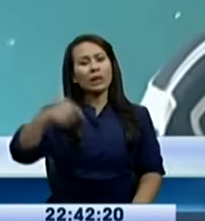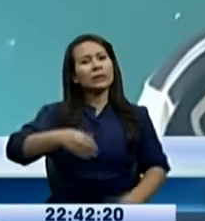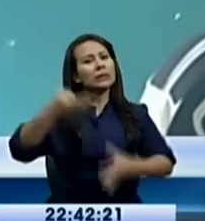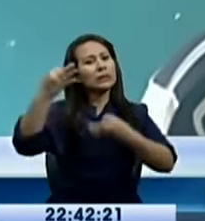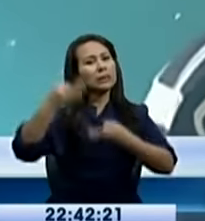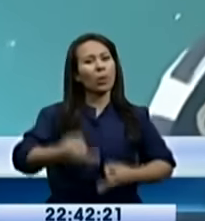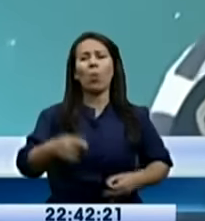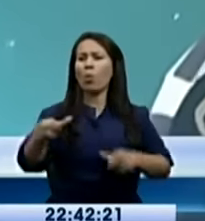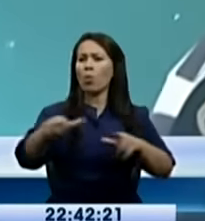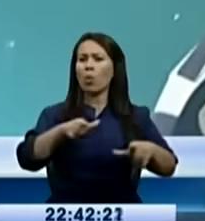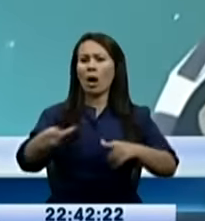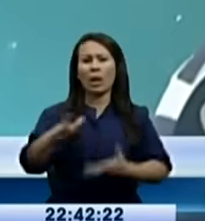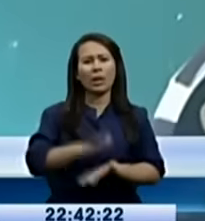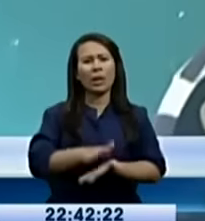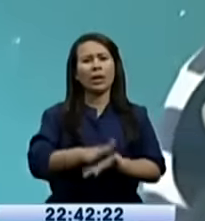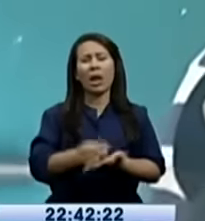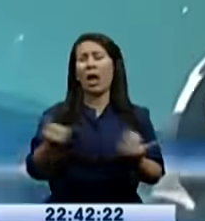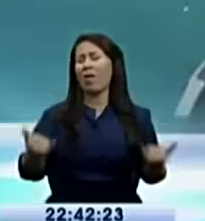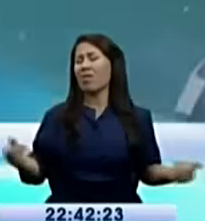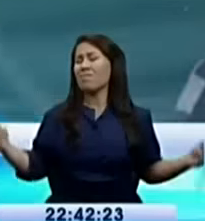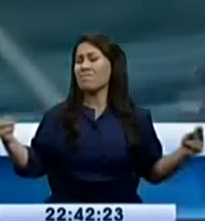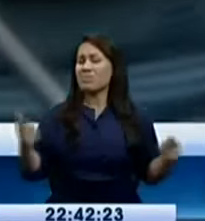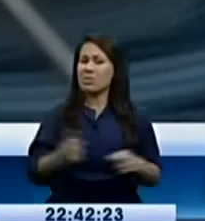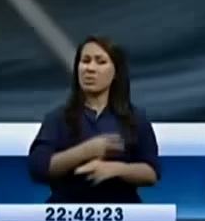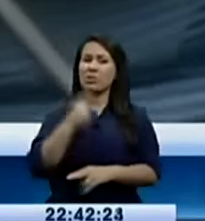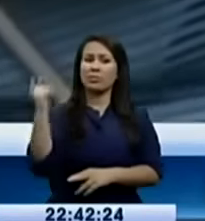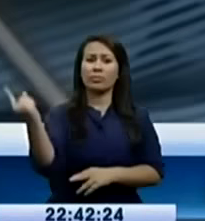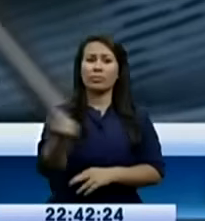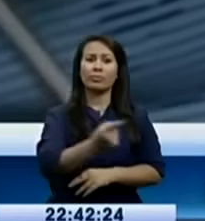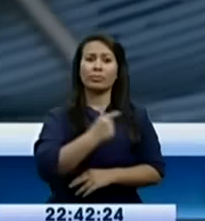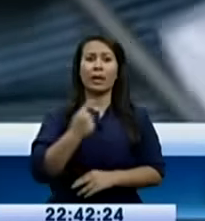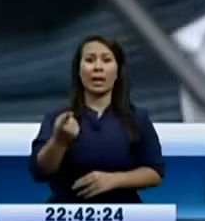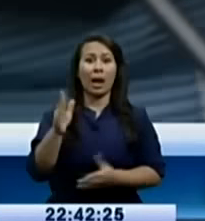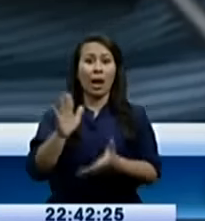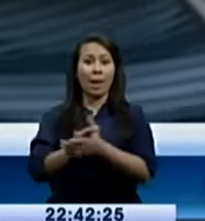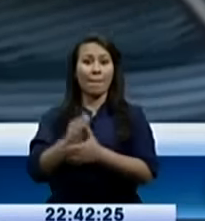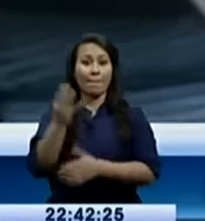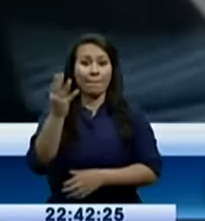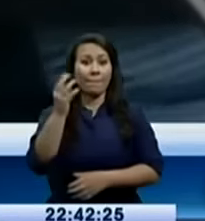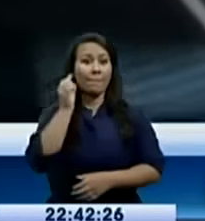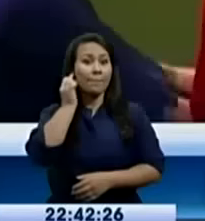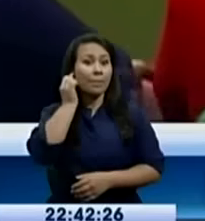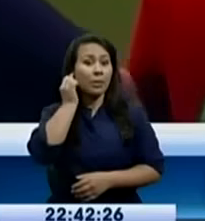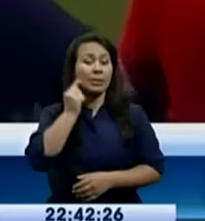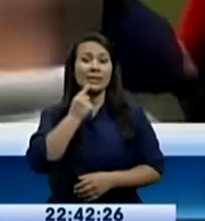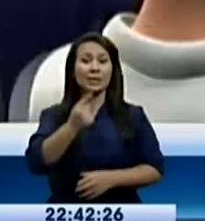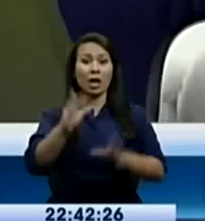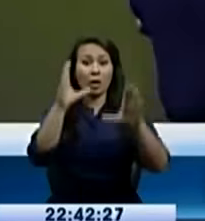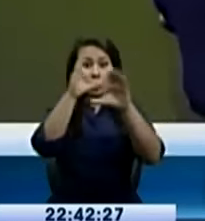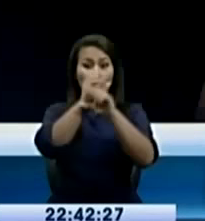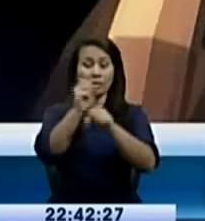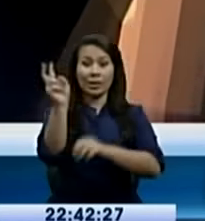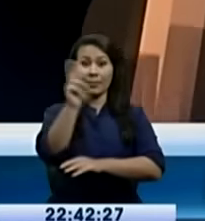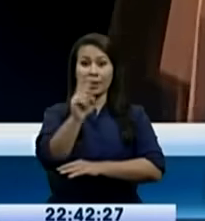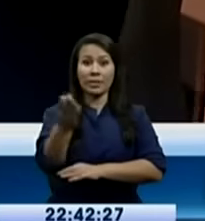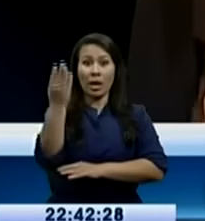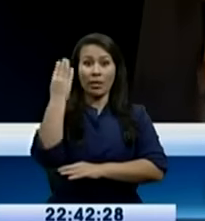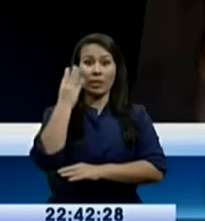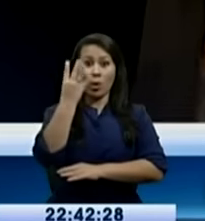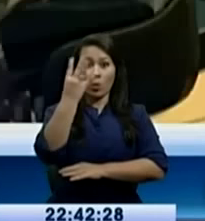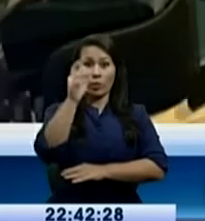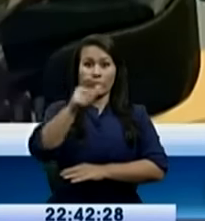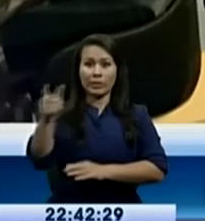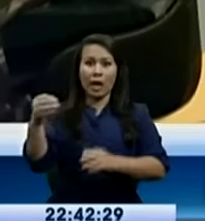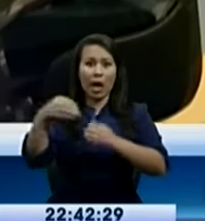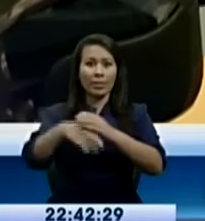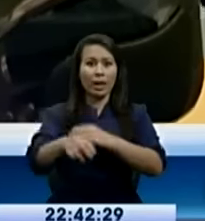una zona tranquila ahorita que últimamente que se está dañando. Según la esposa de la víctima, la noche del pasado viernes, cuatro sujetos ingresaron